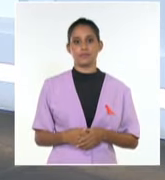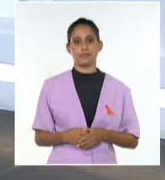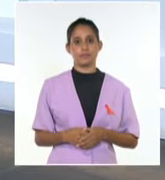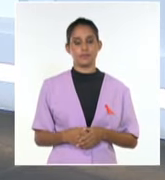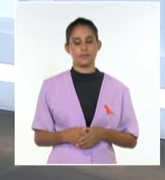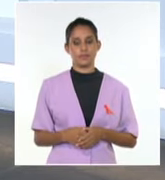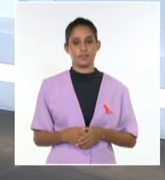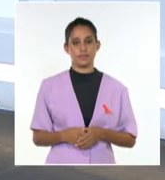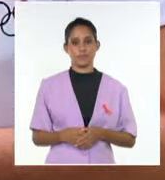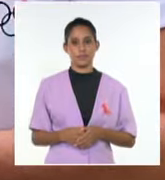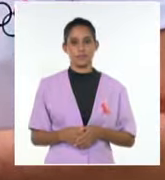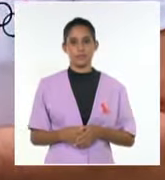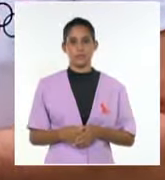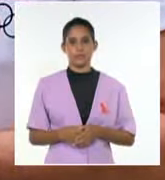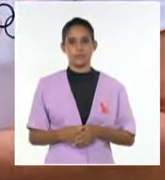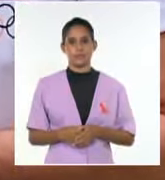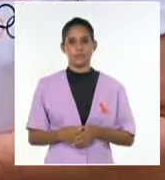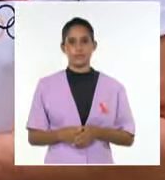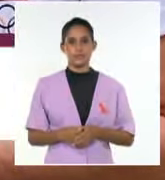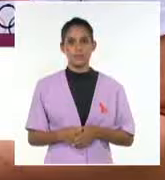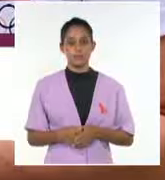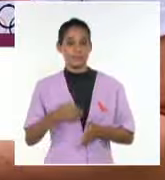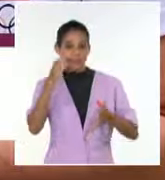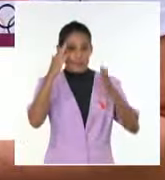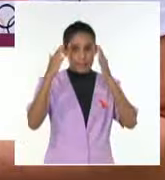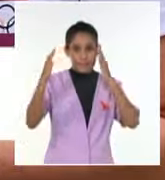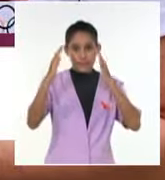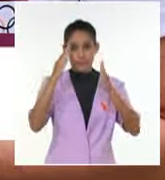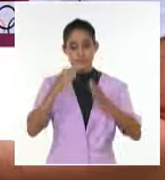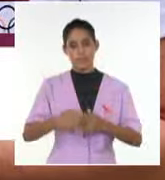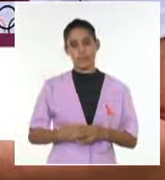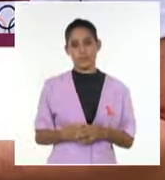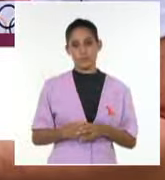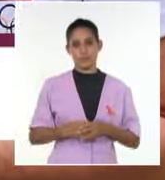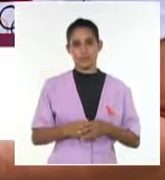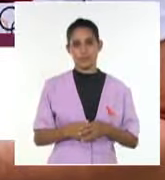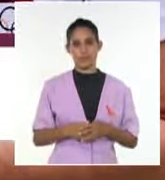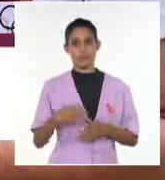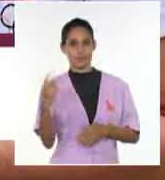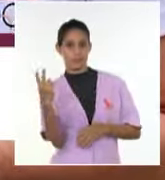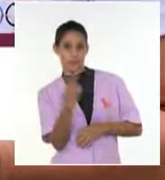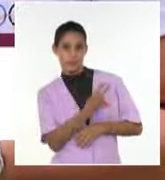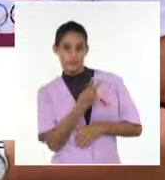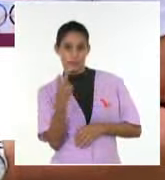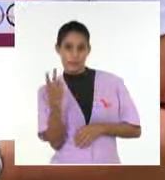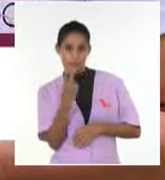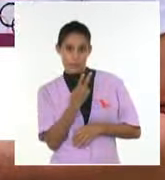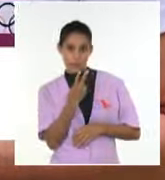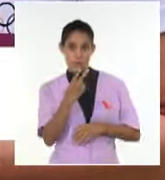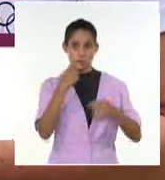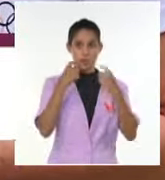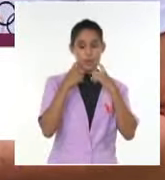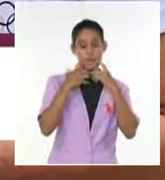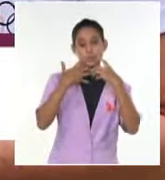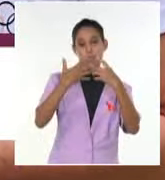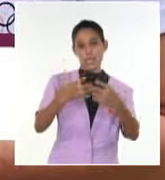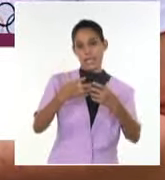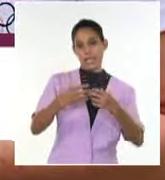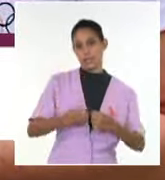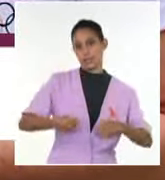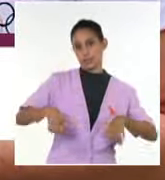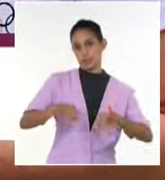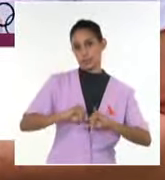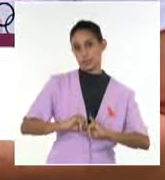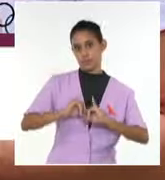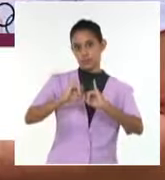Adelante, compañeros. Gracias, Junel. Pues efectivamente, Duanis Hernández, Hernández Luján, con una actualización sobre los